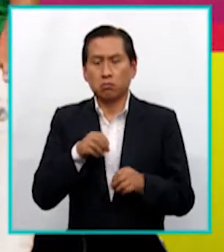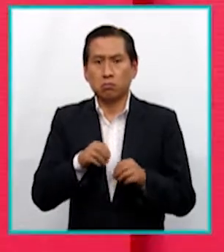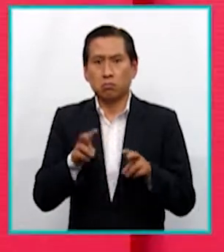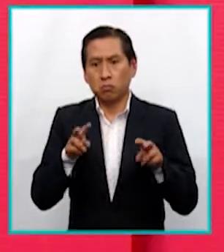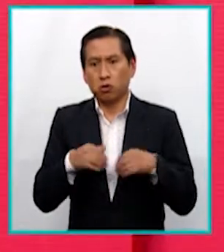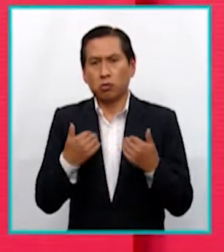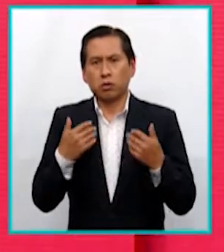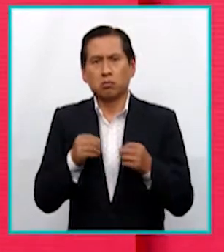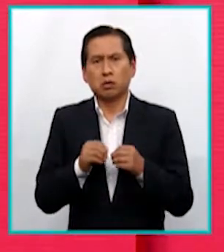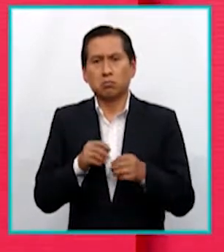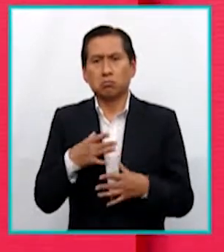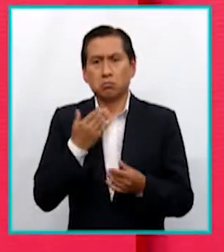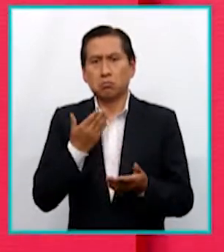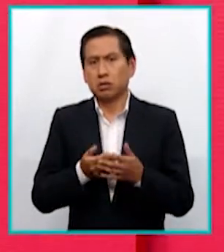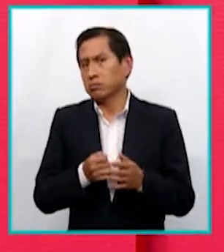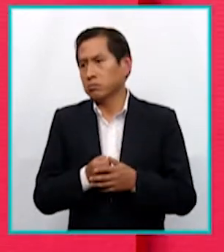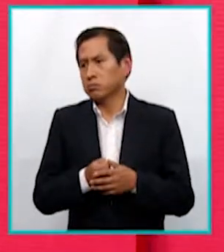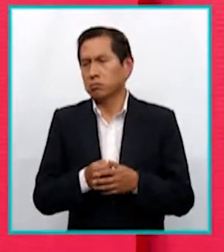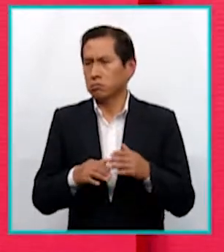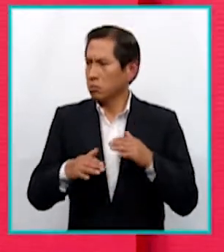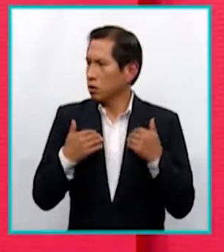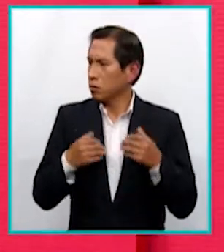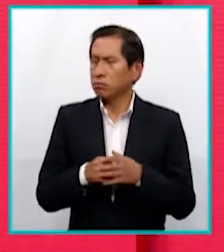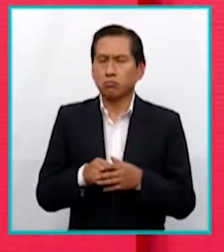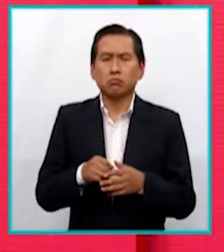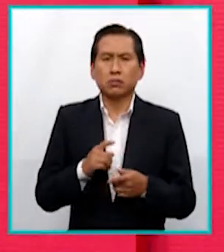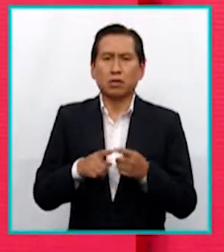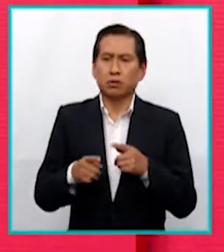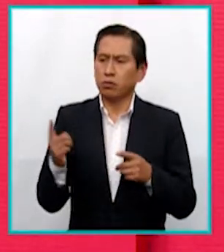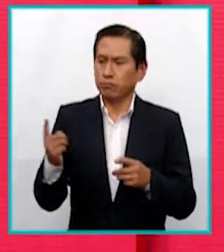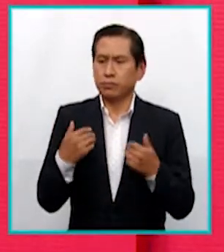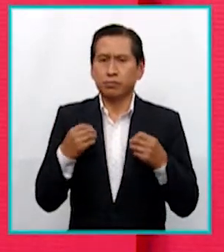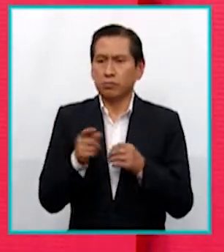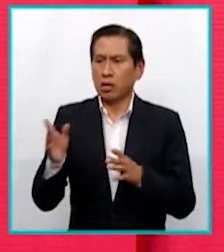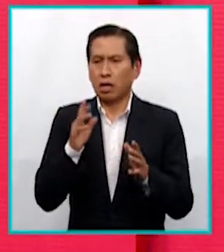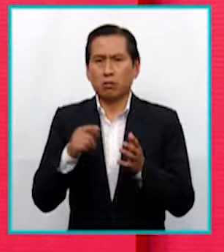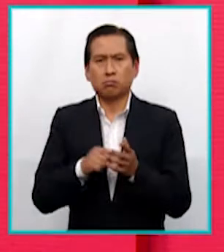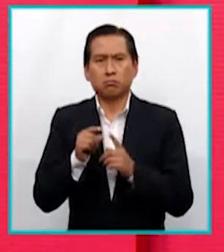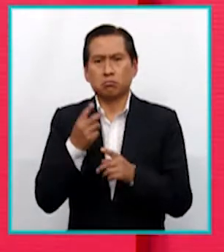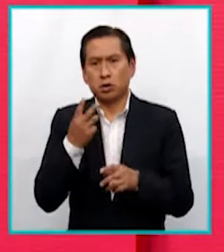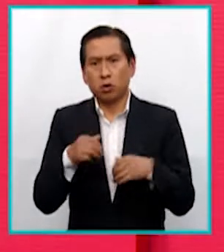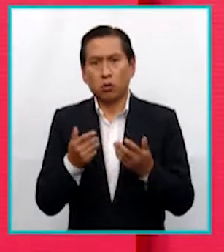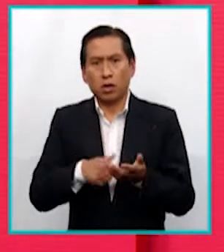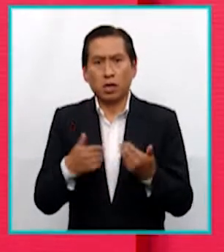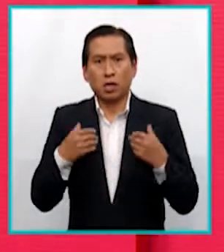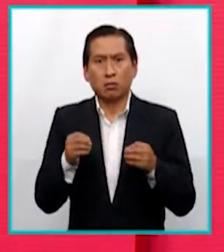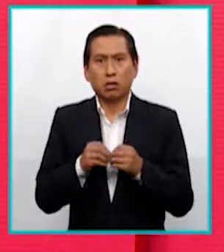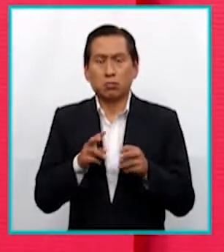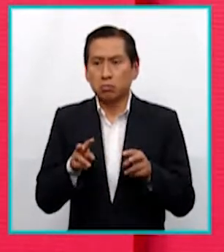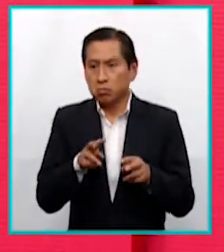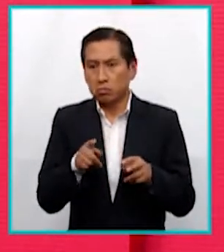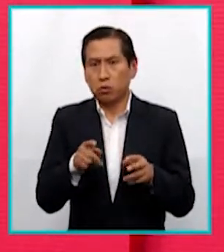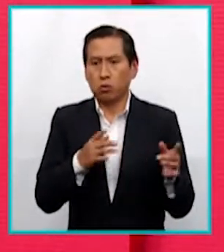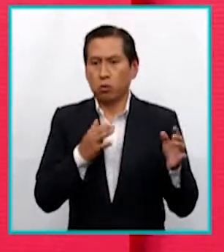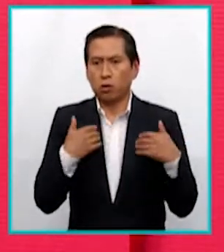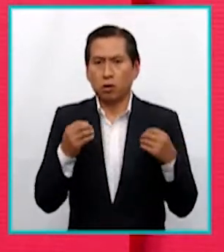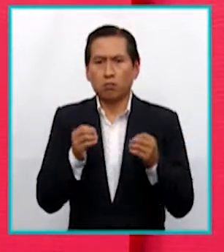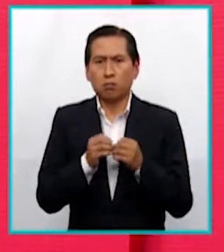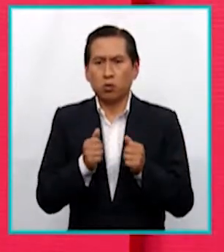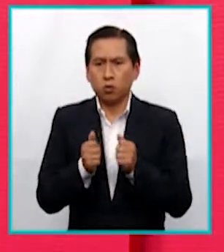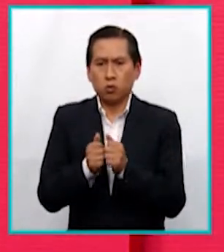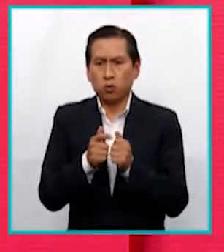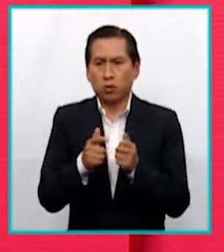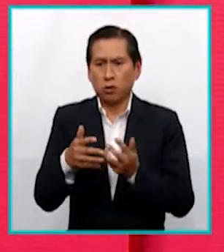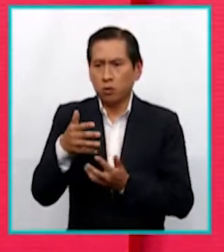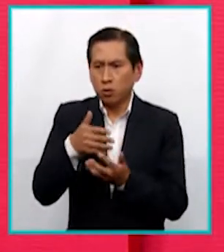pero decía, oh, qué interesante. Pase. Sí, y mi amigo me decía, pero mira, toca el violín y la flauta juntos, hacen como una mezcla